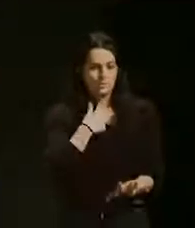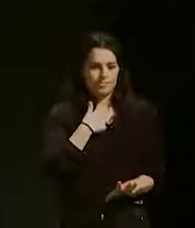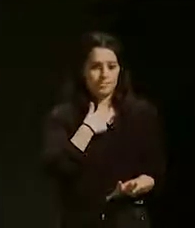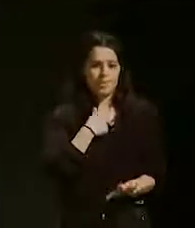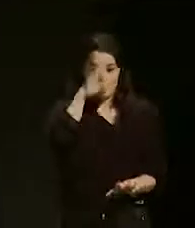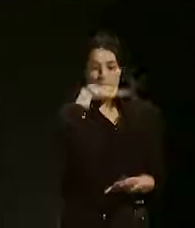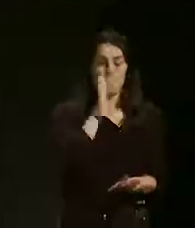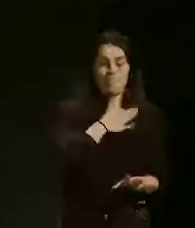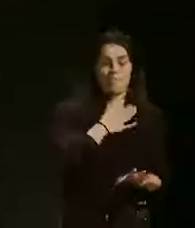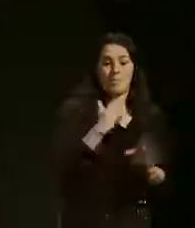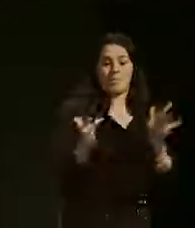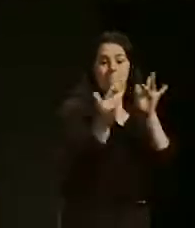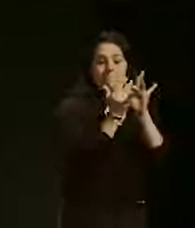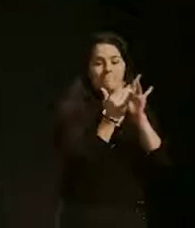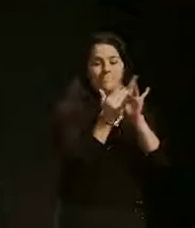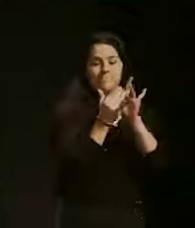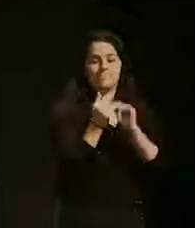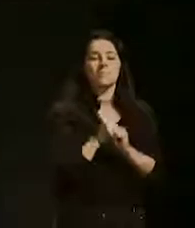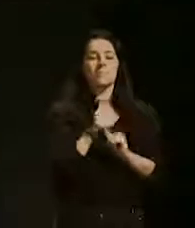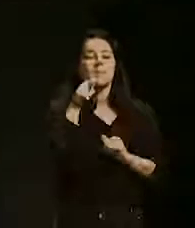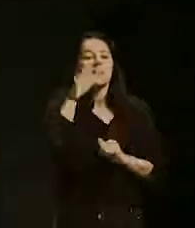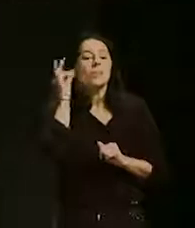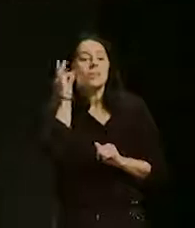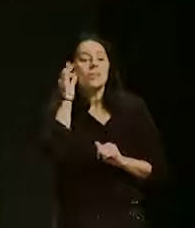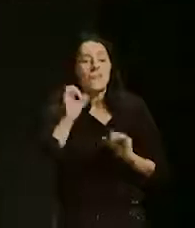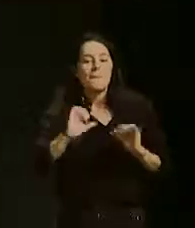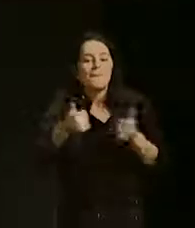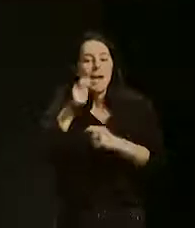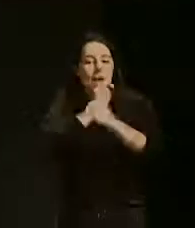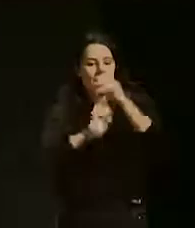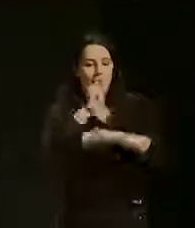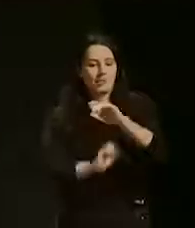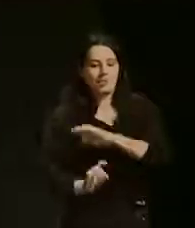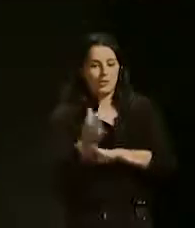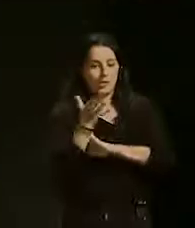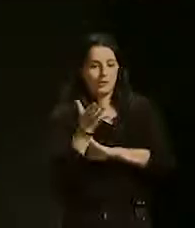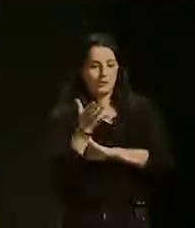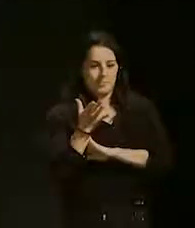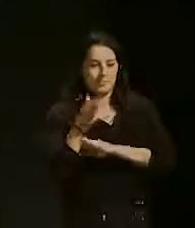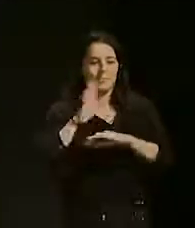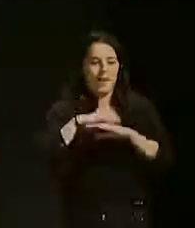estaba empezando a formar una asociación por